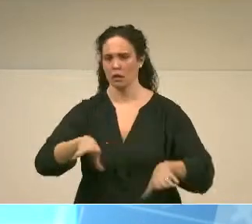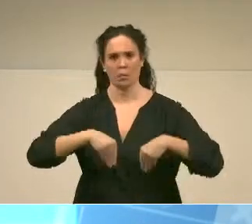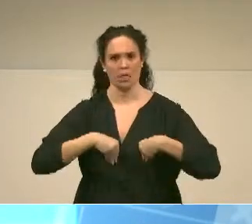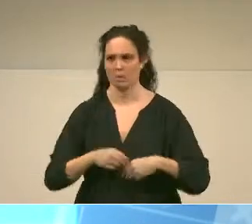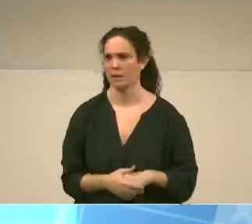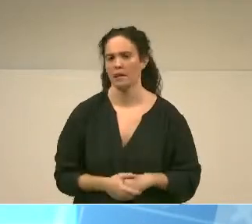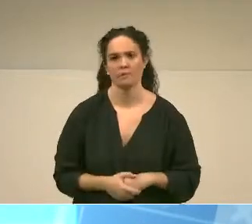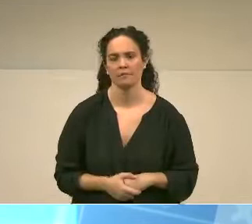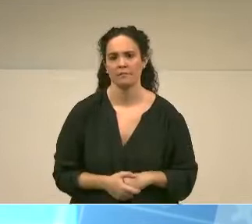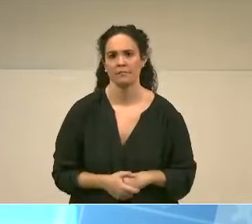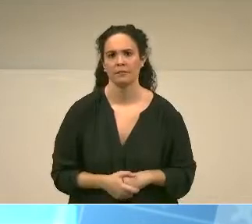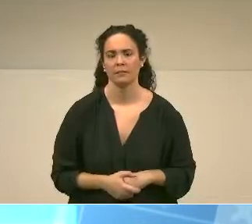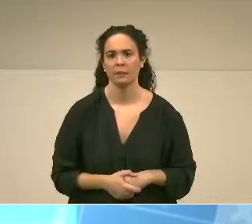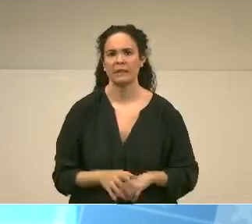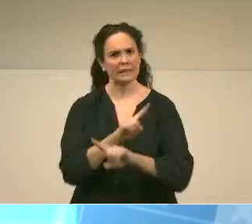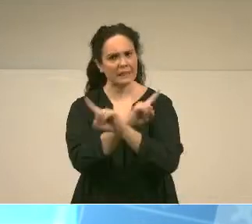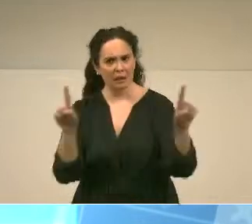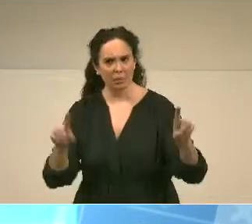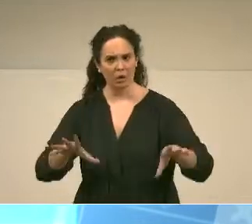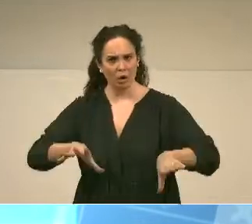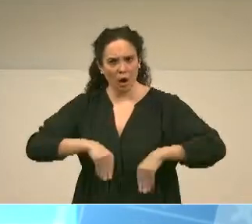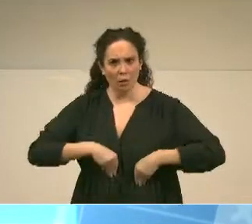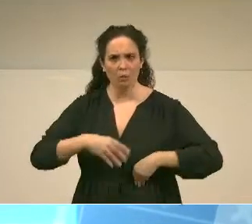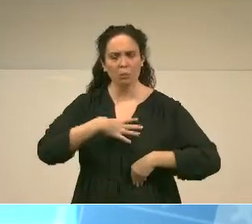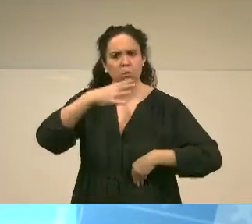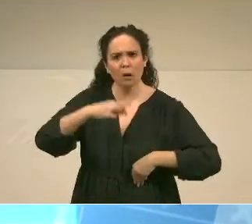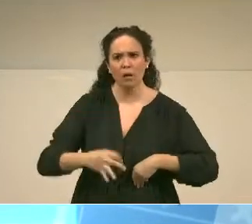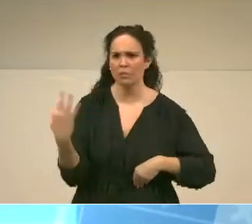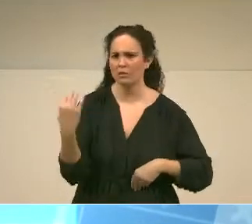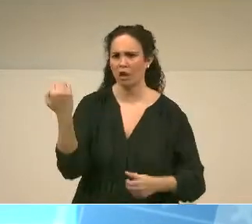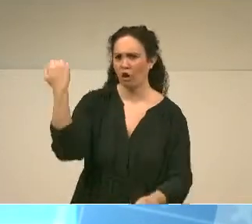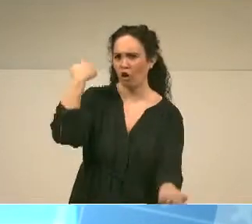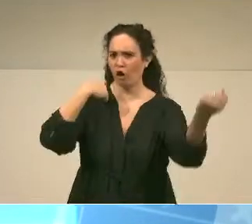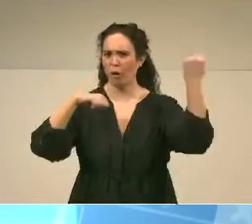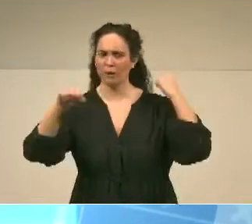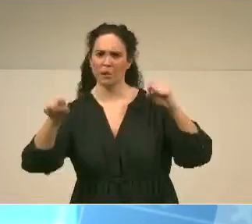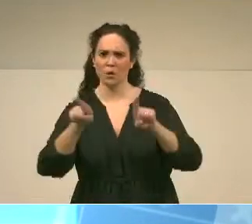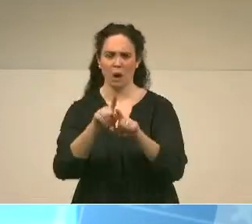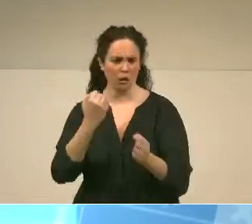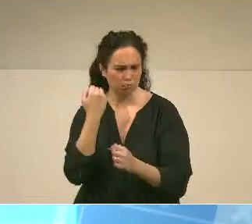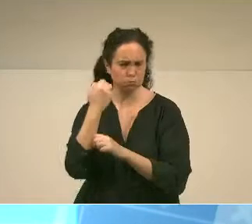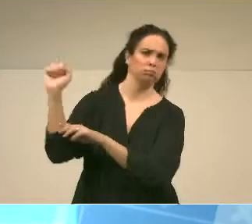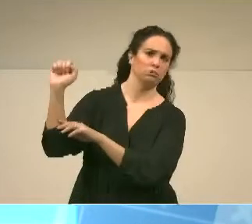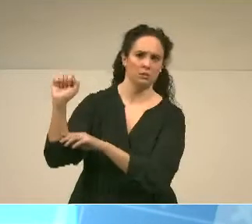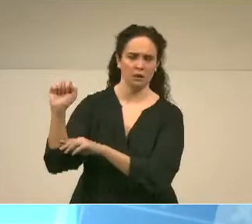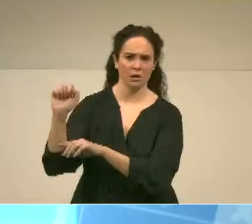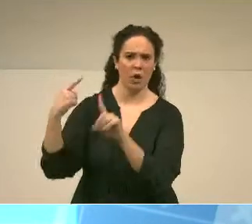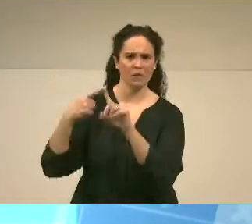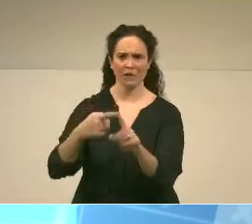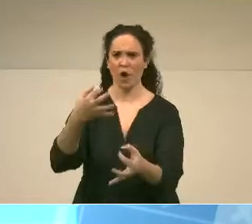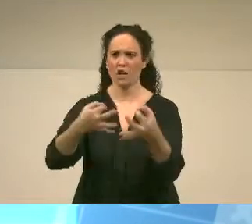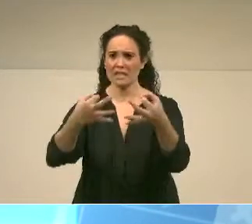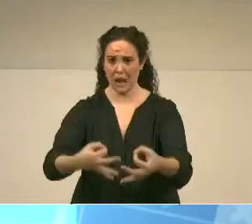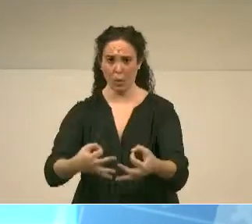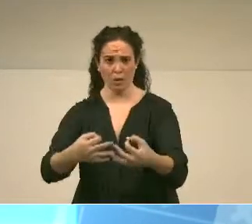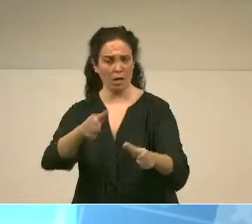haya comportamientos insolidarios y violentos que pongan en cuestión la seguridad de las personas y las normas básicas